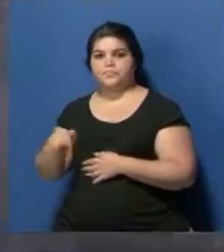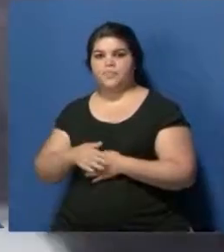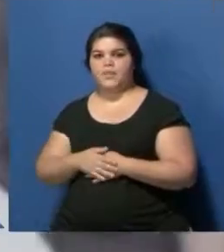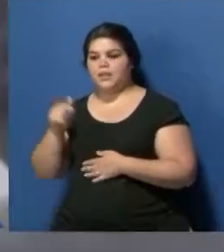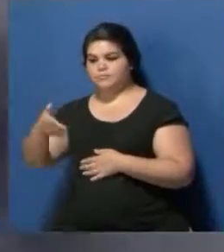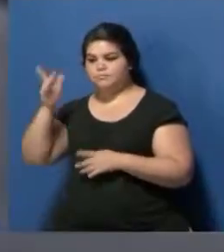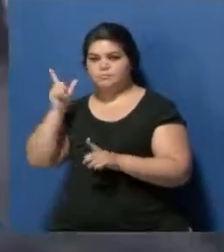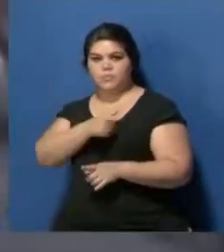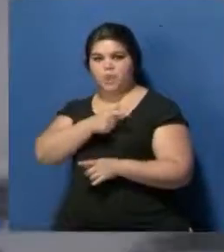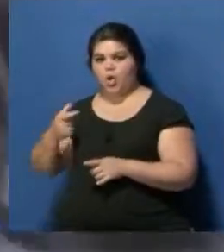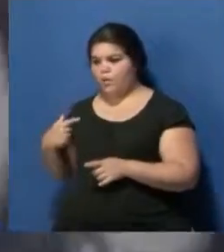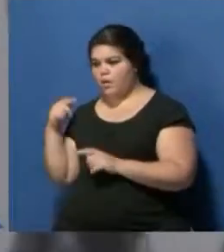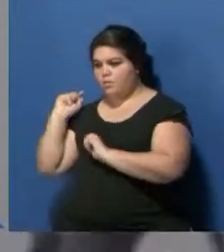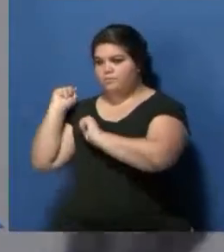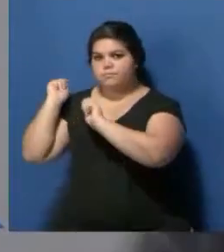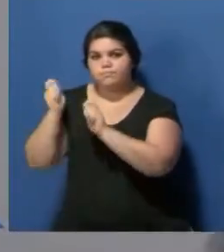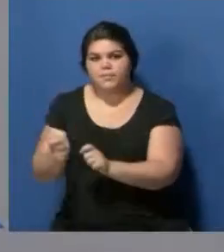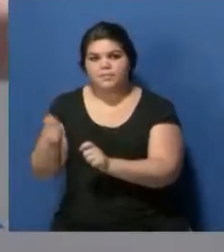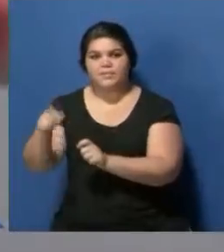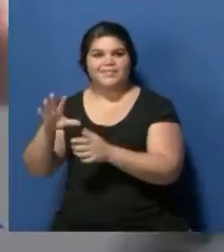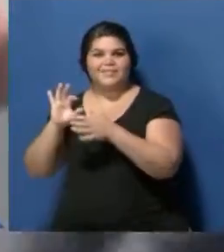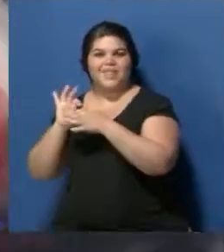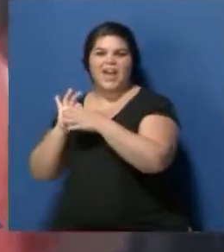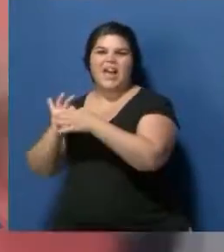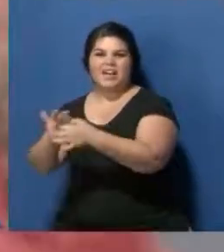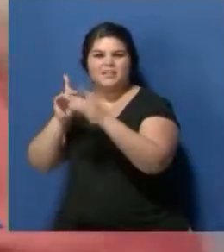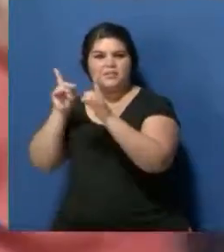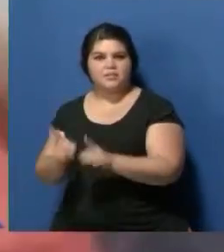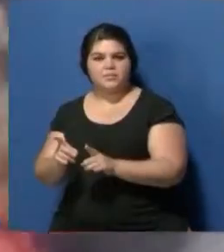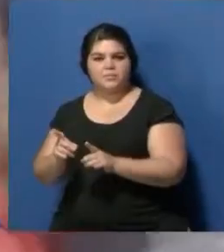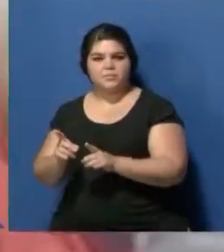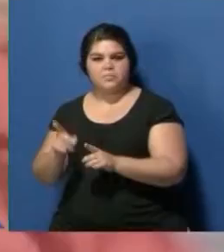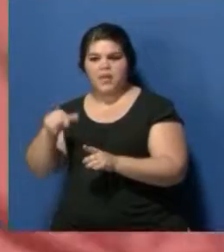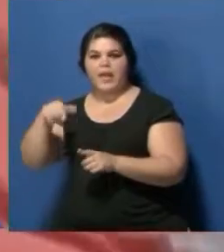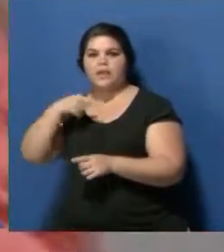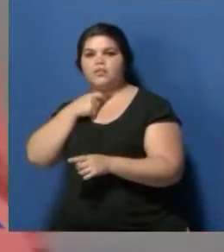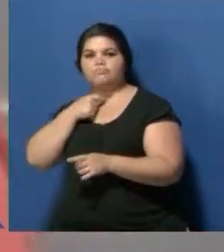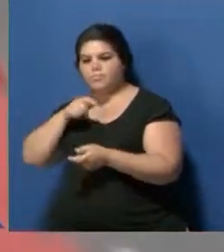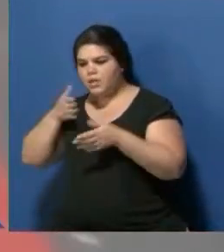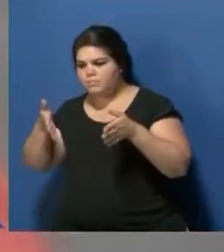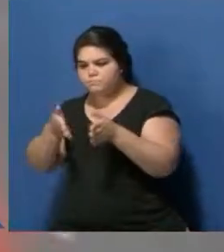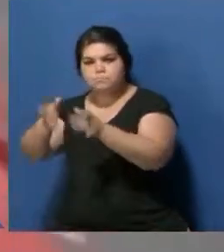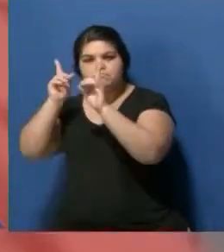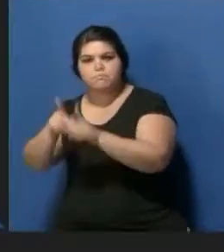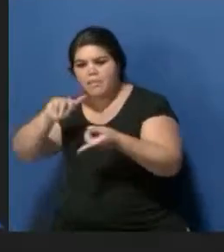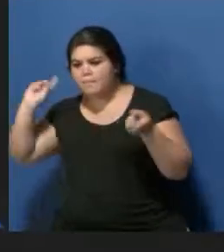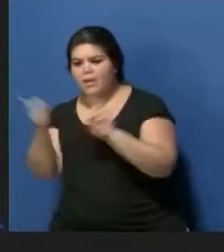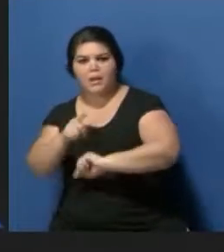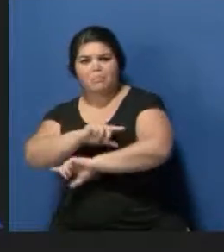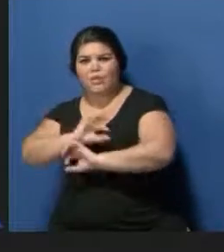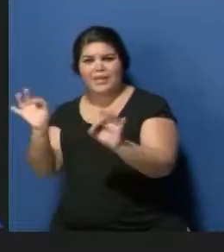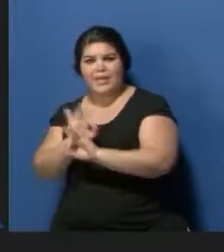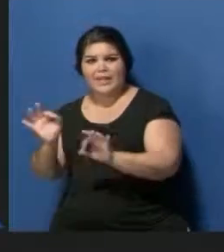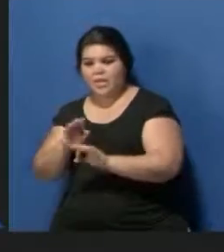este gobierno de Menem y que, lejos de cambiar el rumbo, persistió en el esquema de convertibilidad. Por